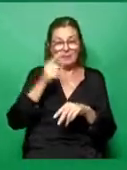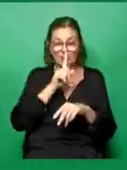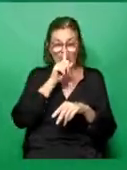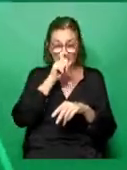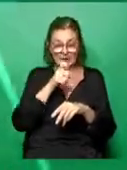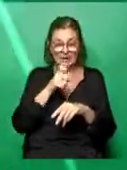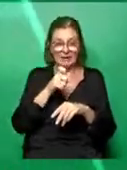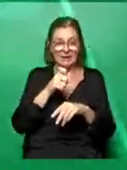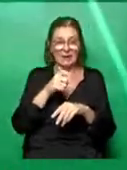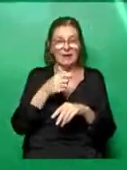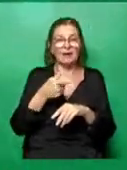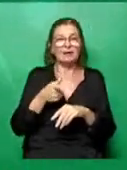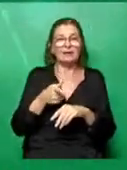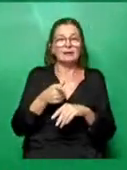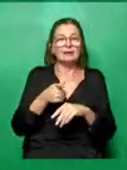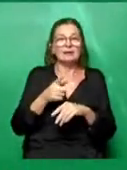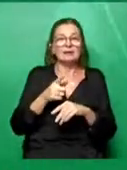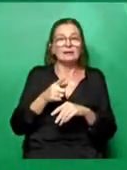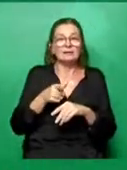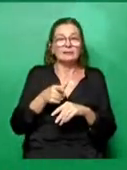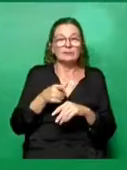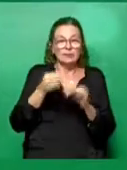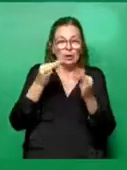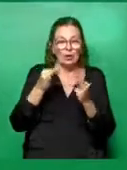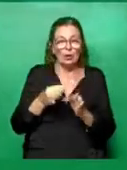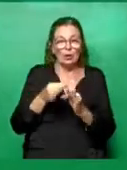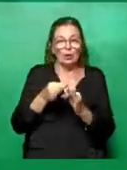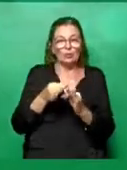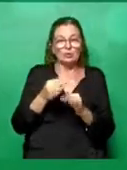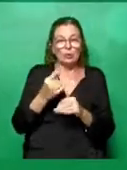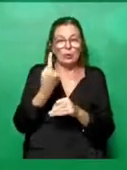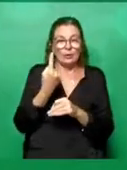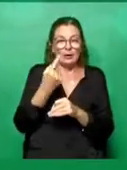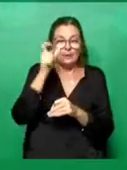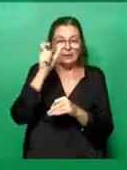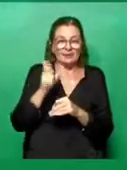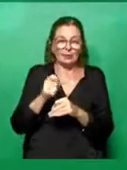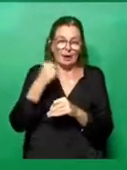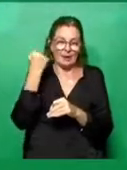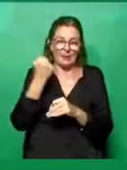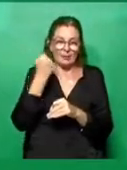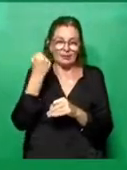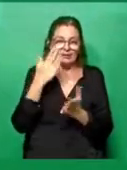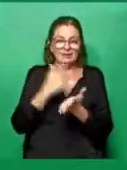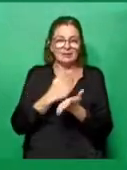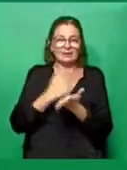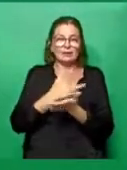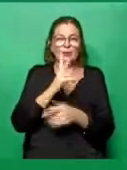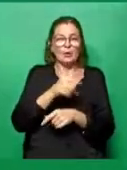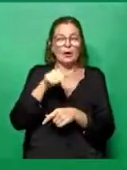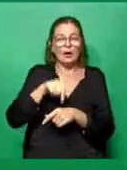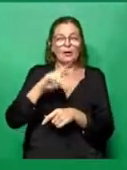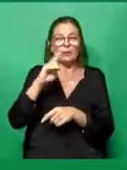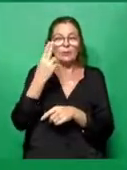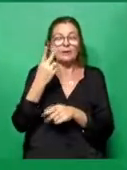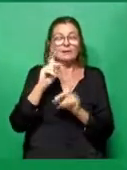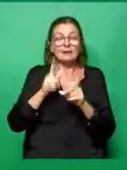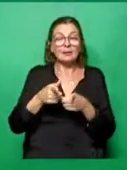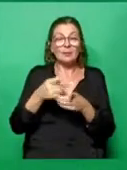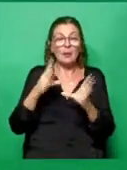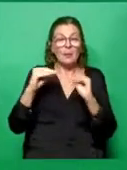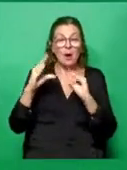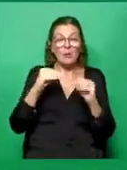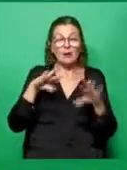para Belela Herrera, que bueno, justamente es una de las referentes en materia de derechos humanos en nuestro país. También vamos a hablar